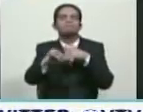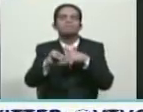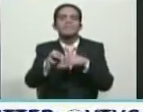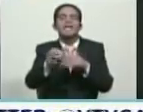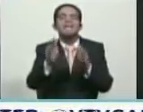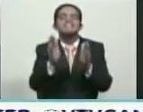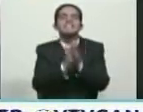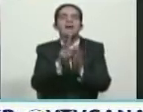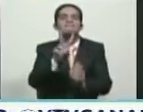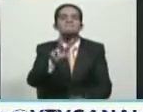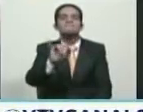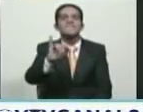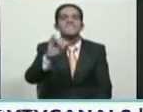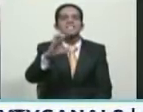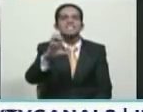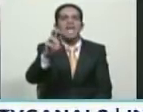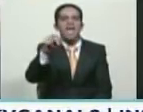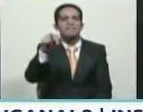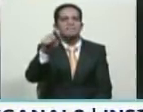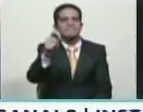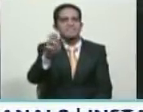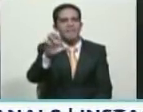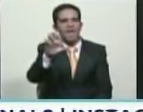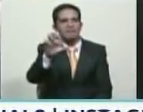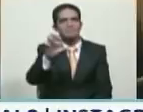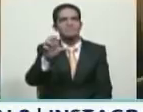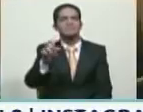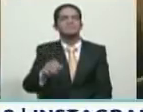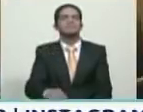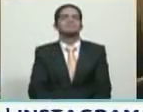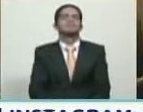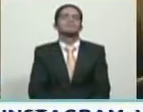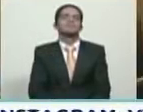Vicente, de San Vicente y las Granadinas.